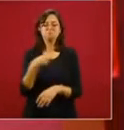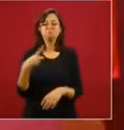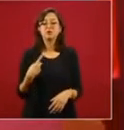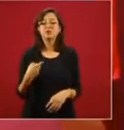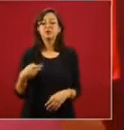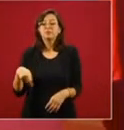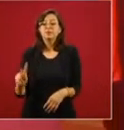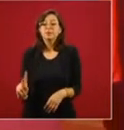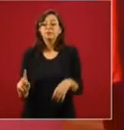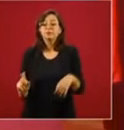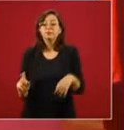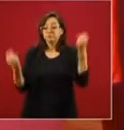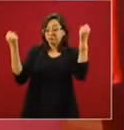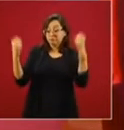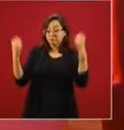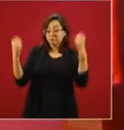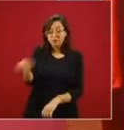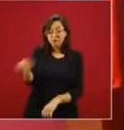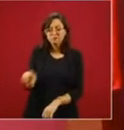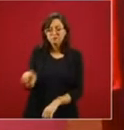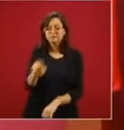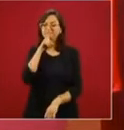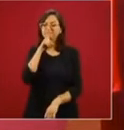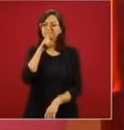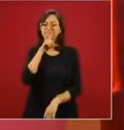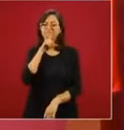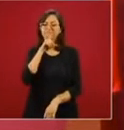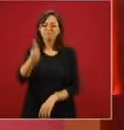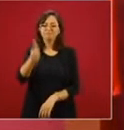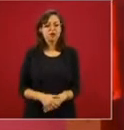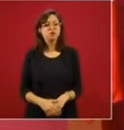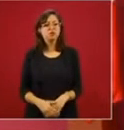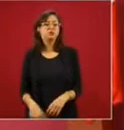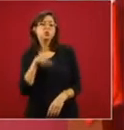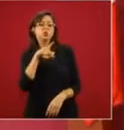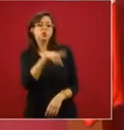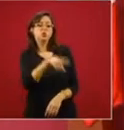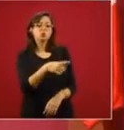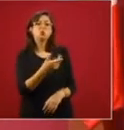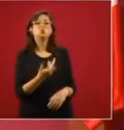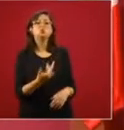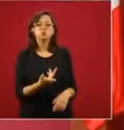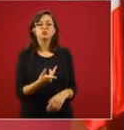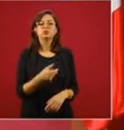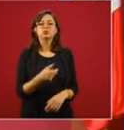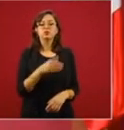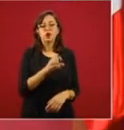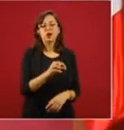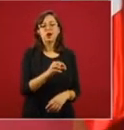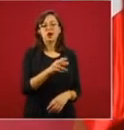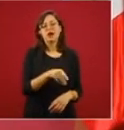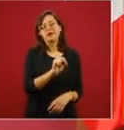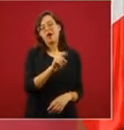no imponer nada. No porque tú eres de la escuela de Krause,